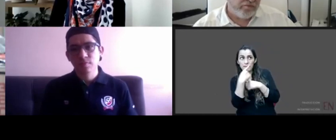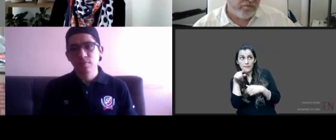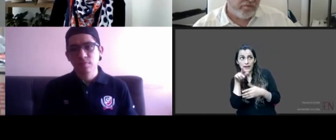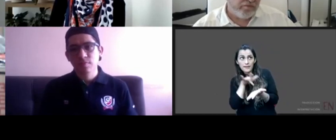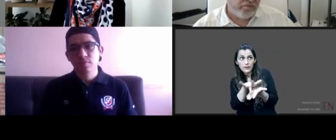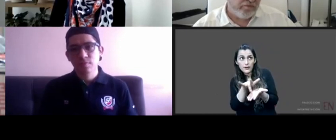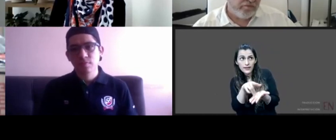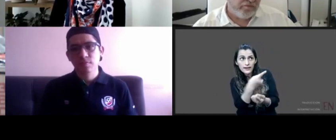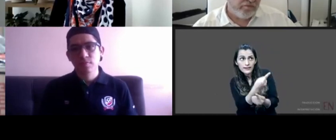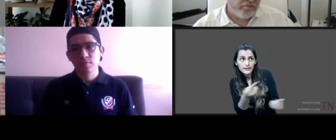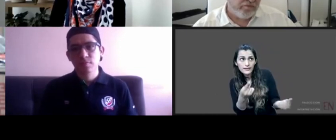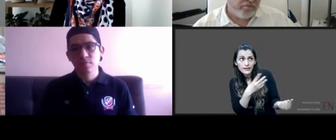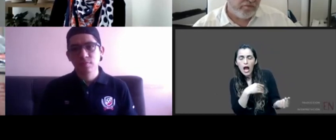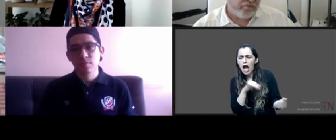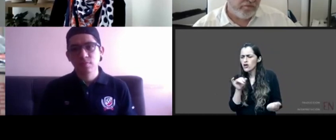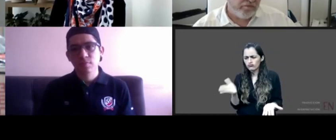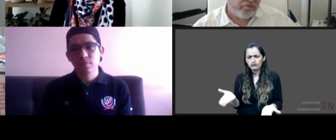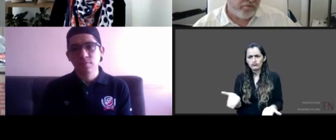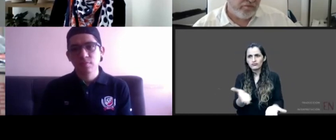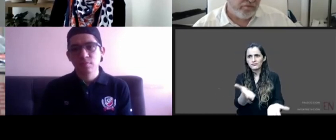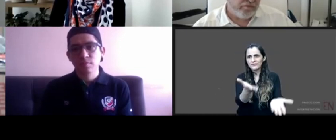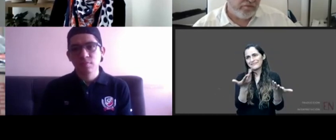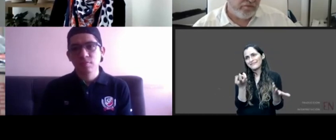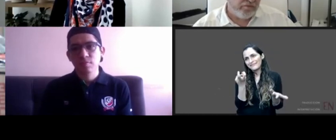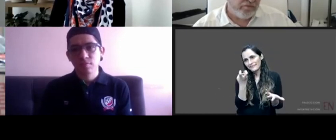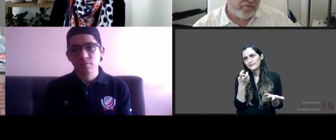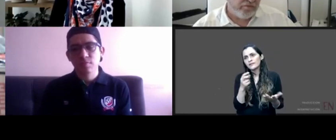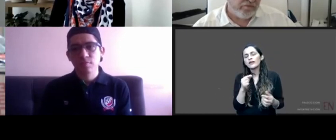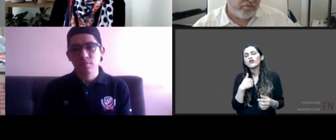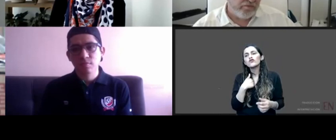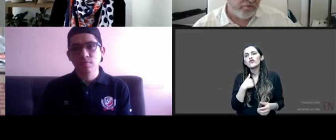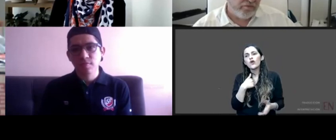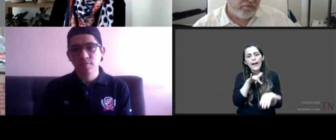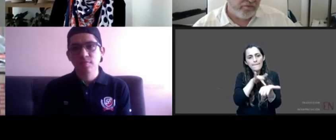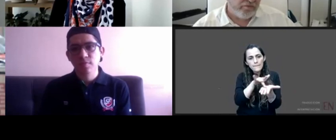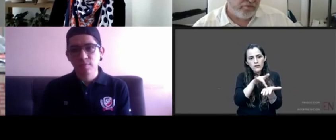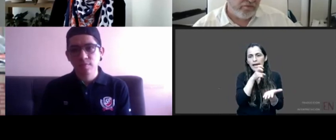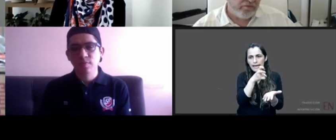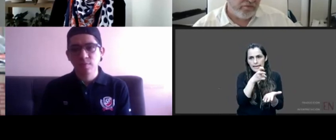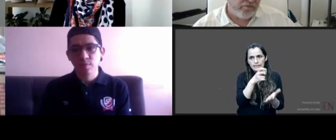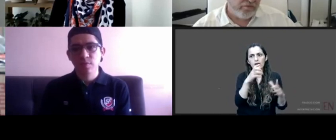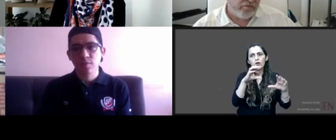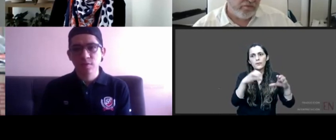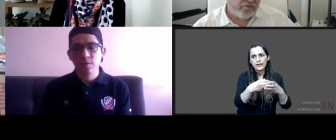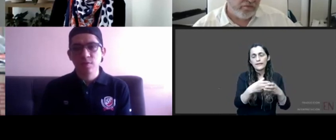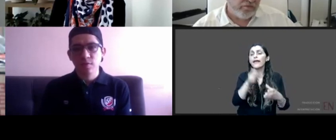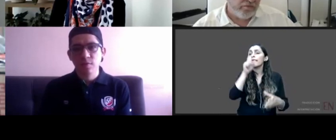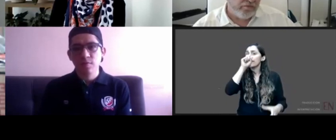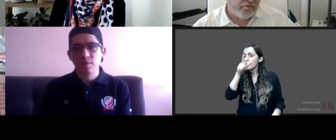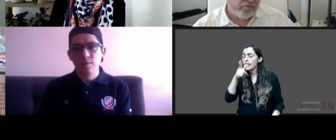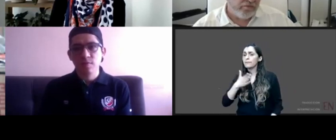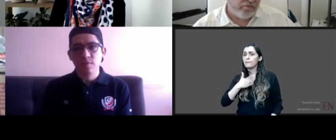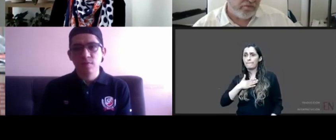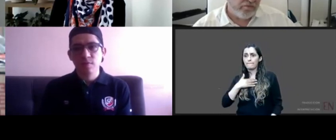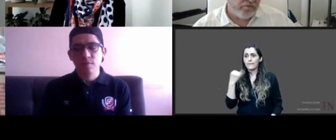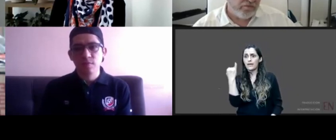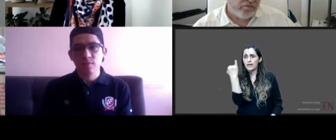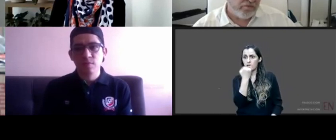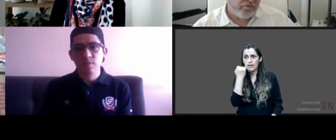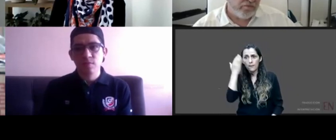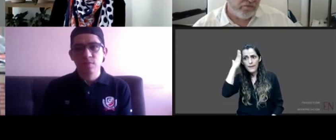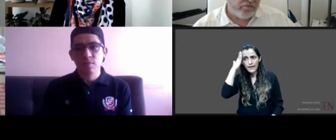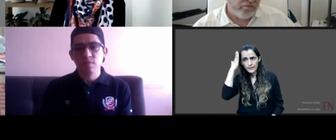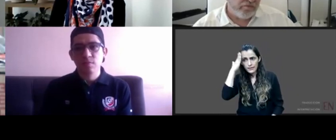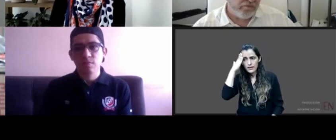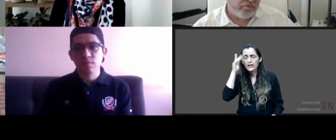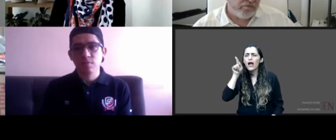Y así como también pues he apoyado o he enseñado mi lengua materna en